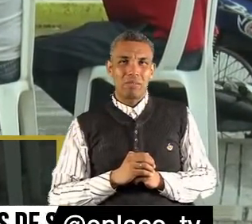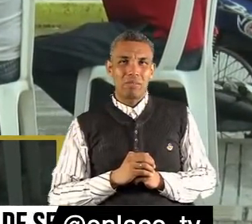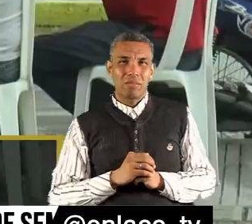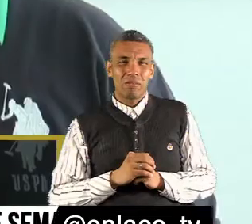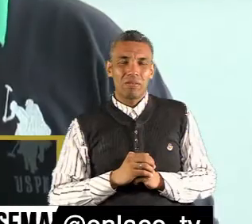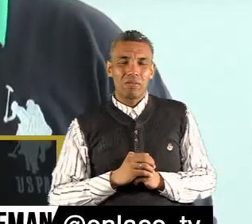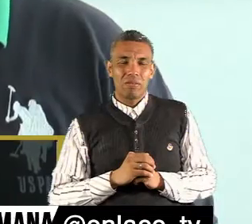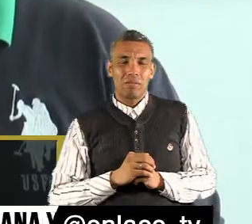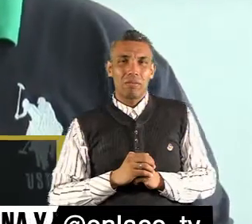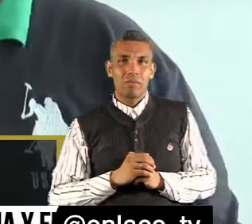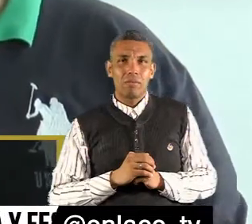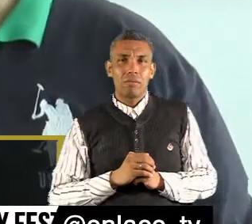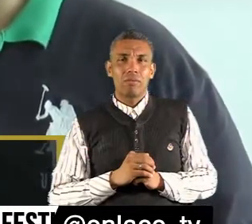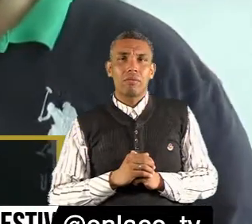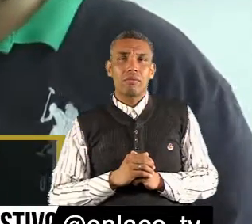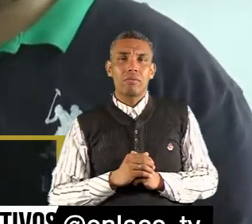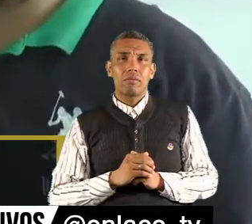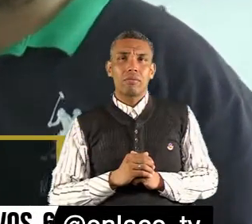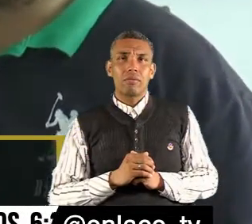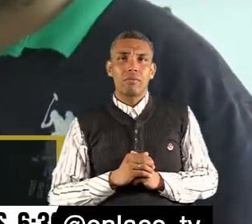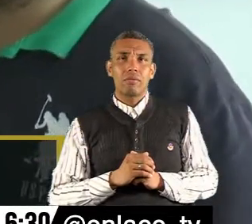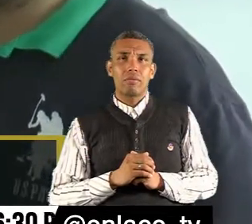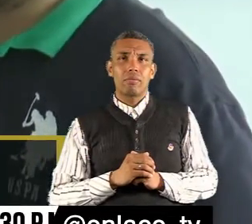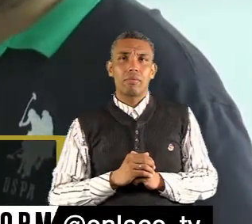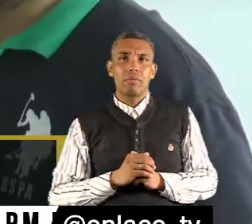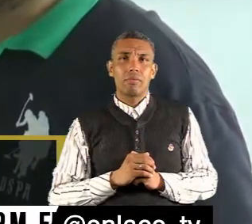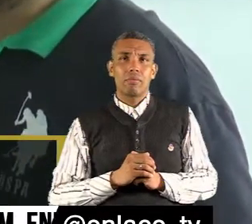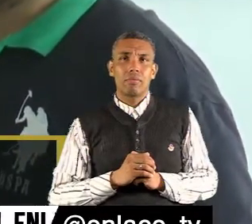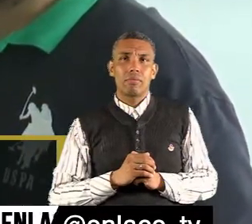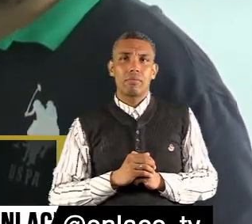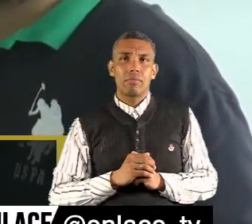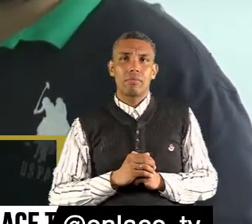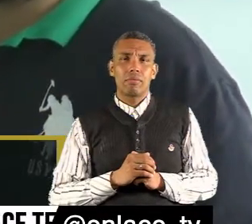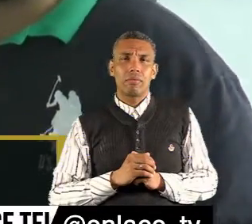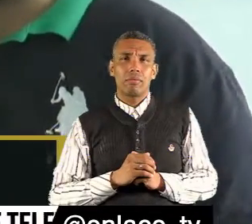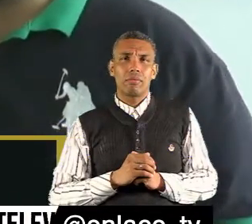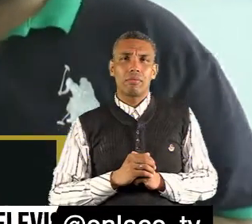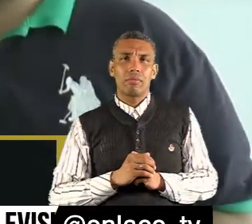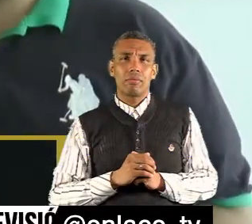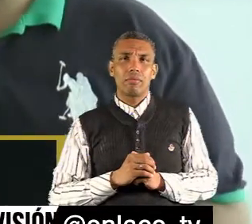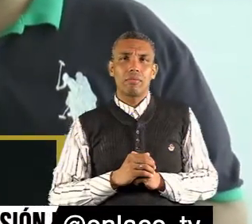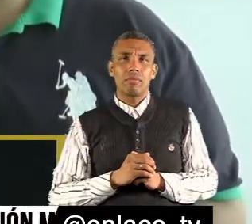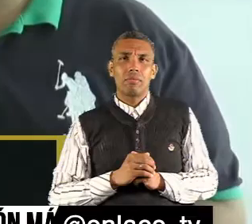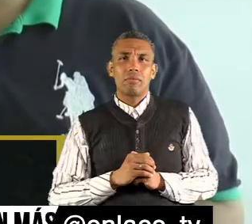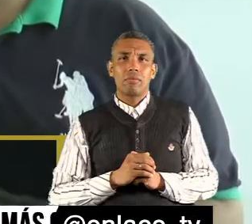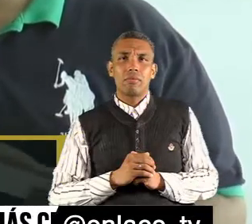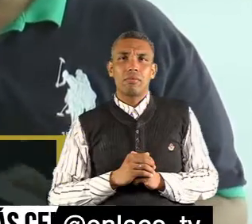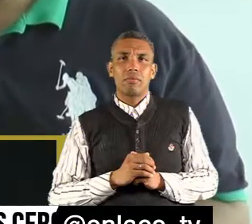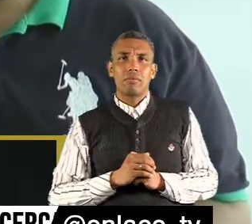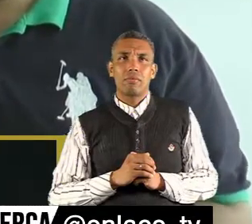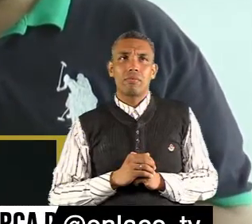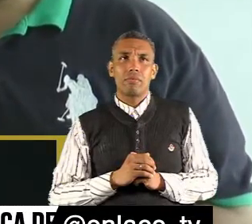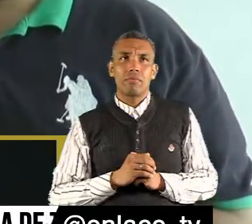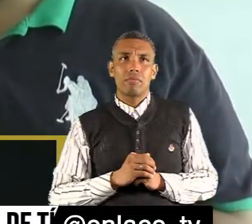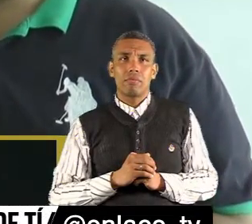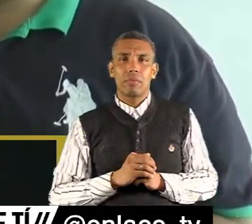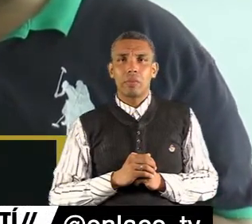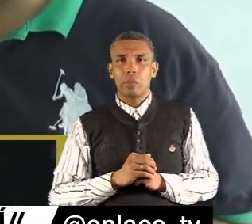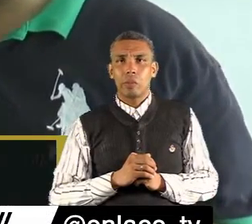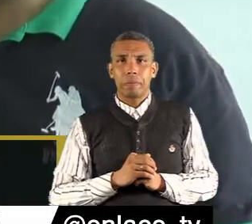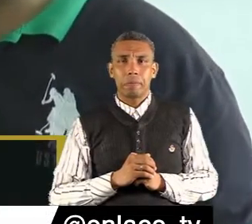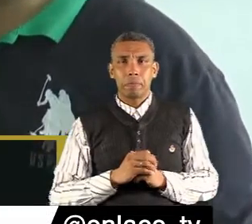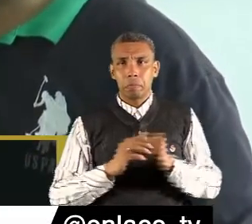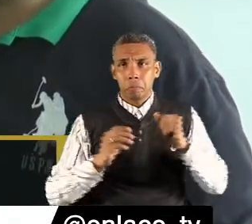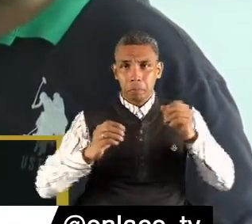en Barranca Bermeja, la línea del representante de la Cámara, Edgar Gómez Román,